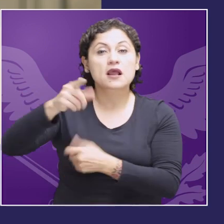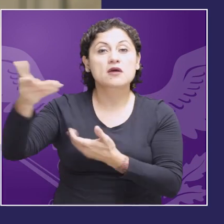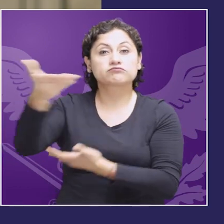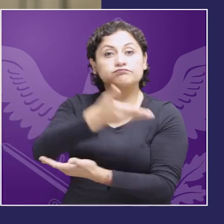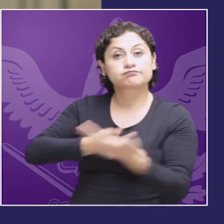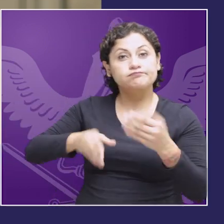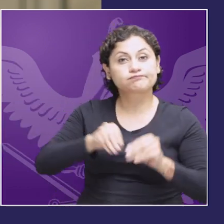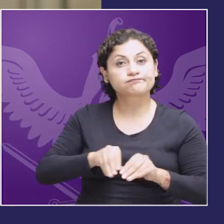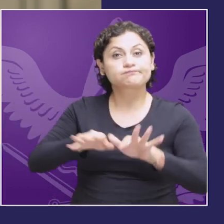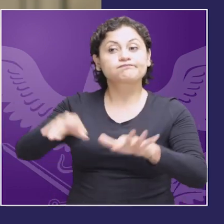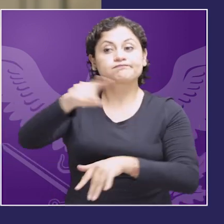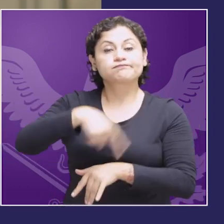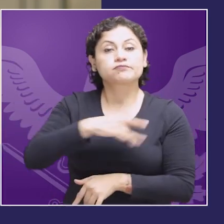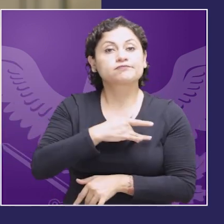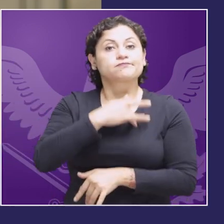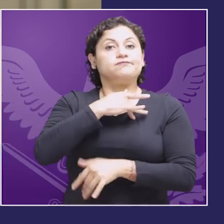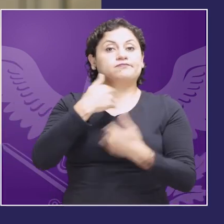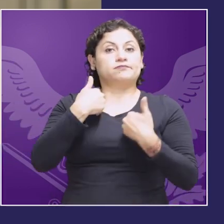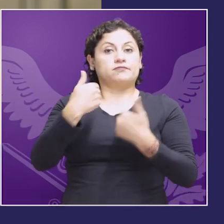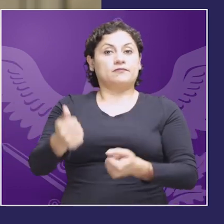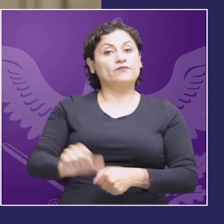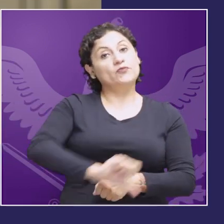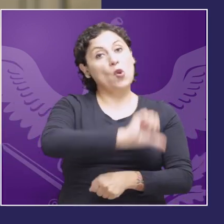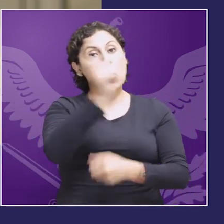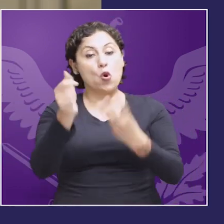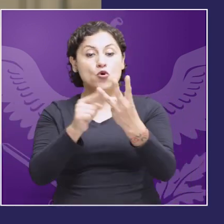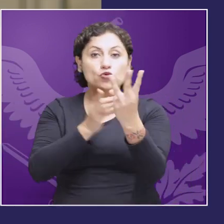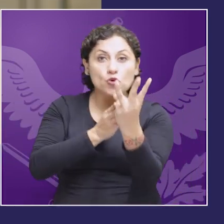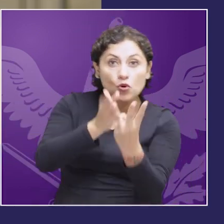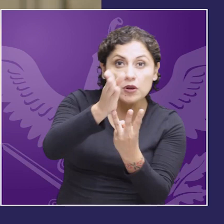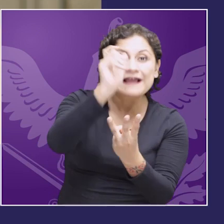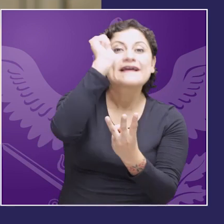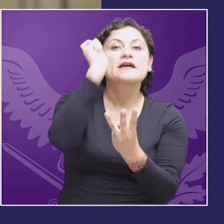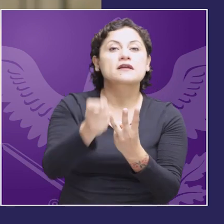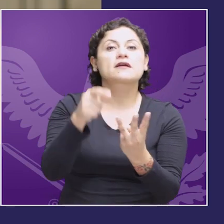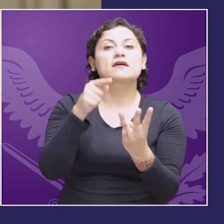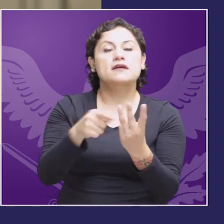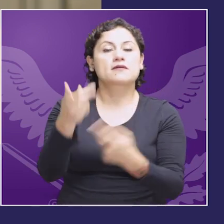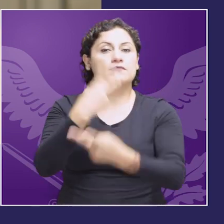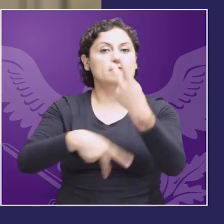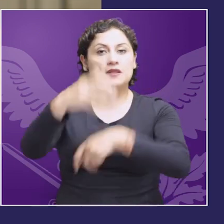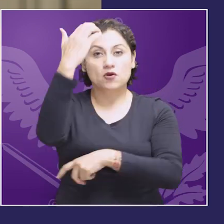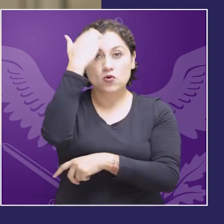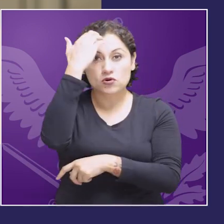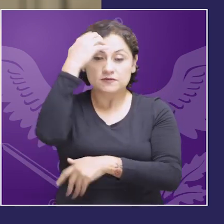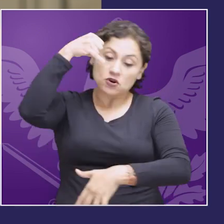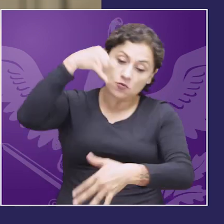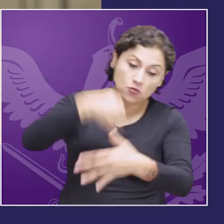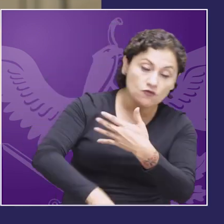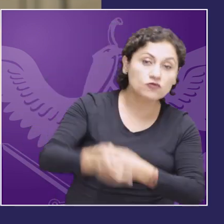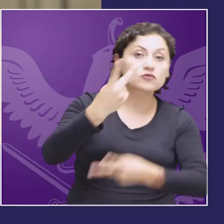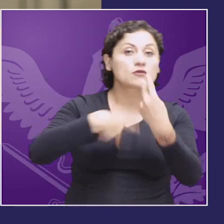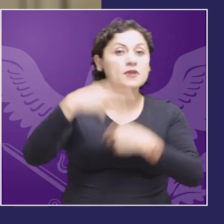es difusión, sensibilización, por decir así. Y hay otra línea de trabajo que es generar mayor